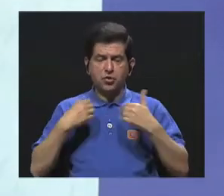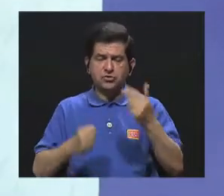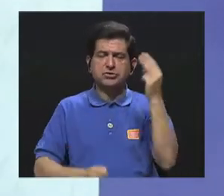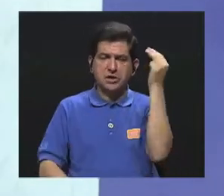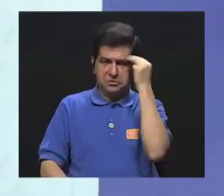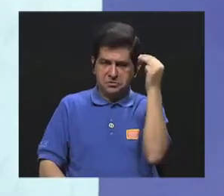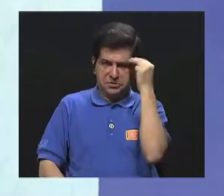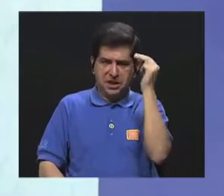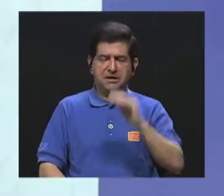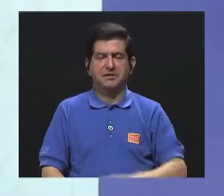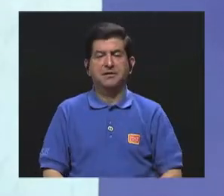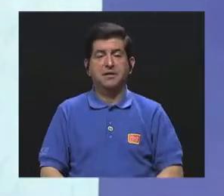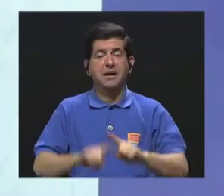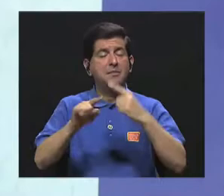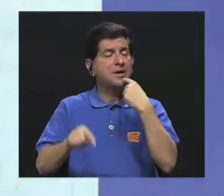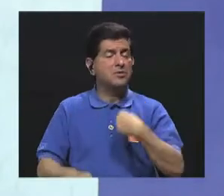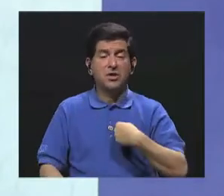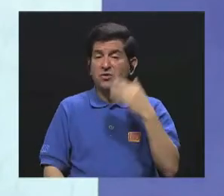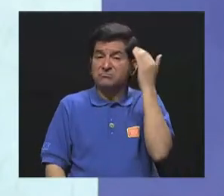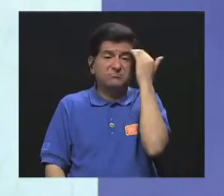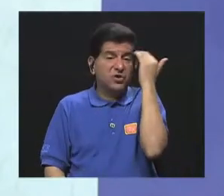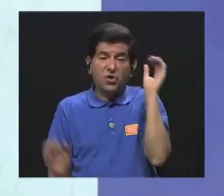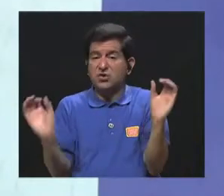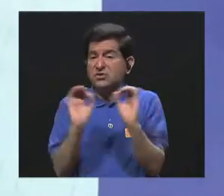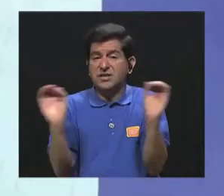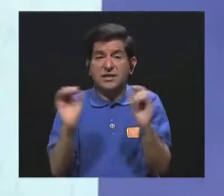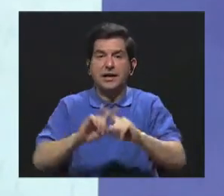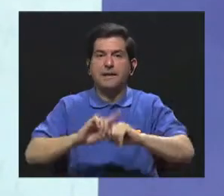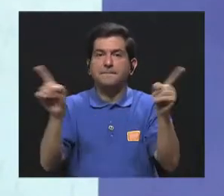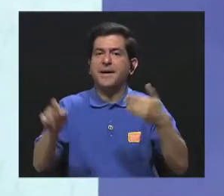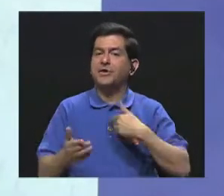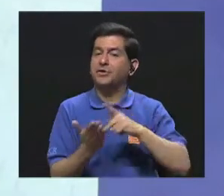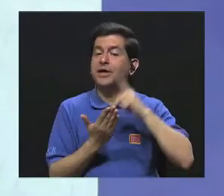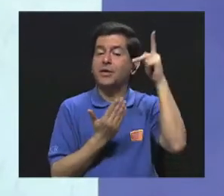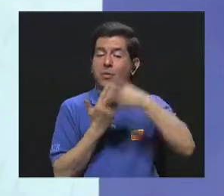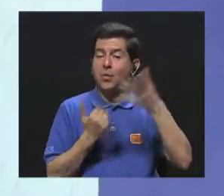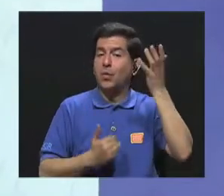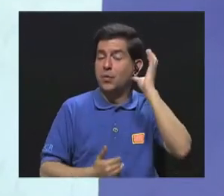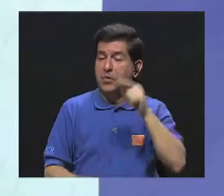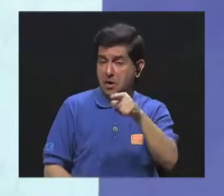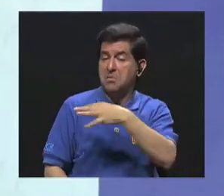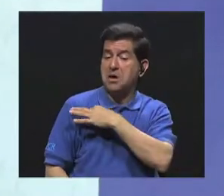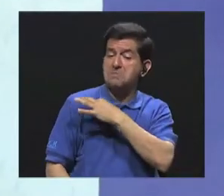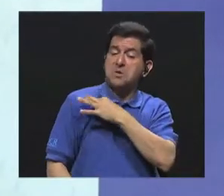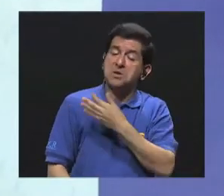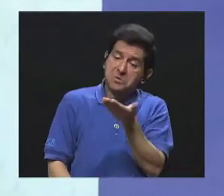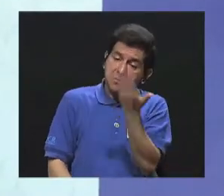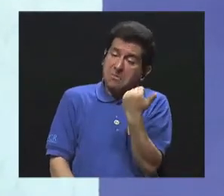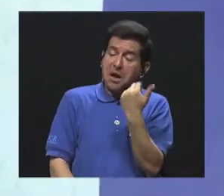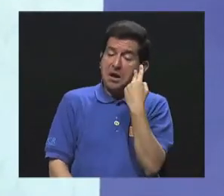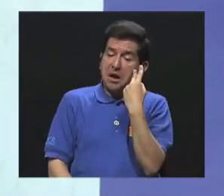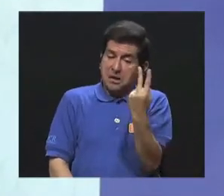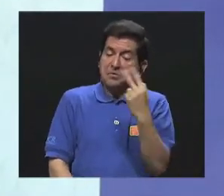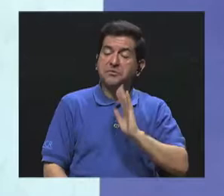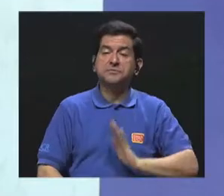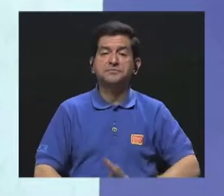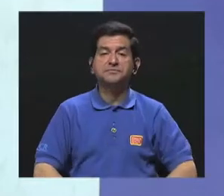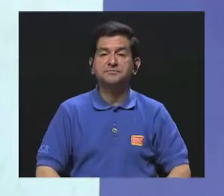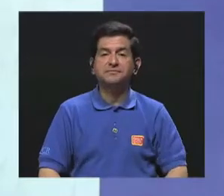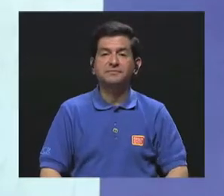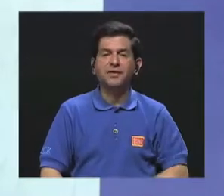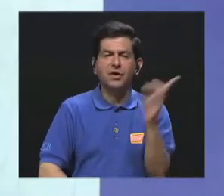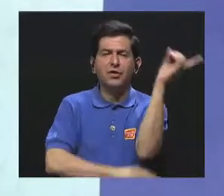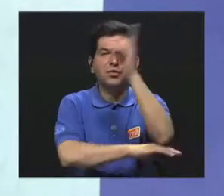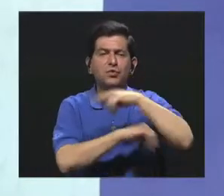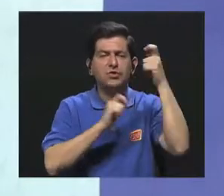sé qué. Pero bueno, me dijo, no sé nada de eso, pero tengo un programa de radio, te invito, uh-huh, ¿por qué no pasas a darte una vuelta? Y un